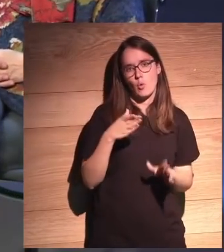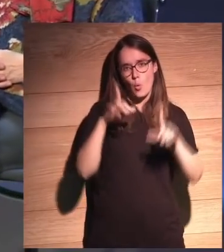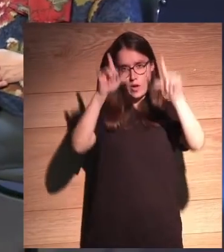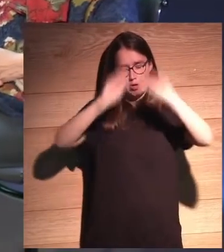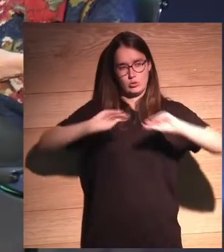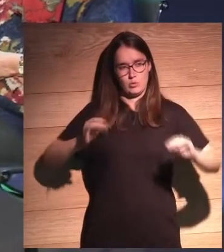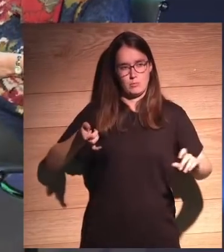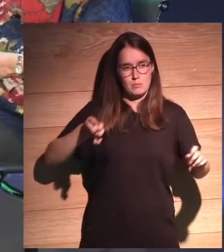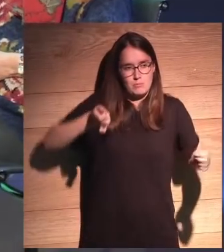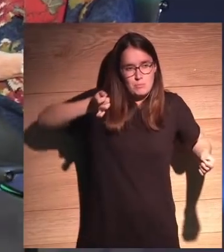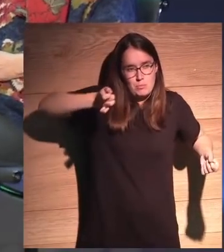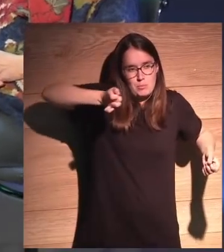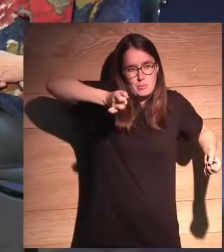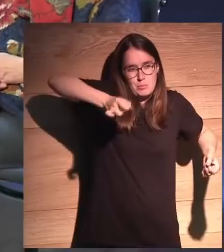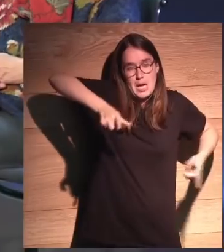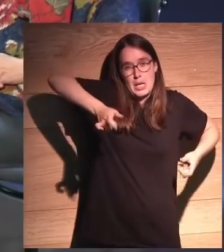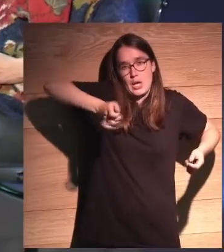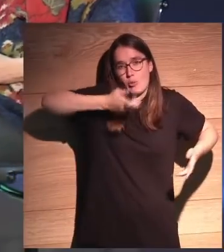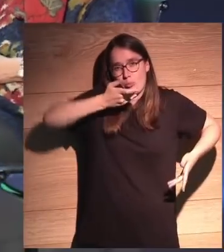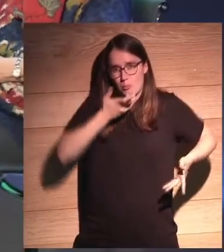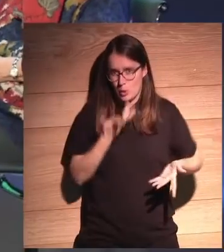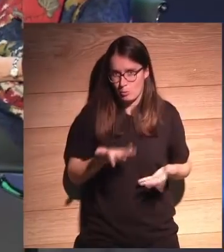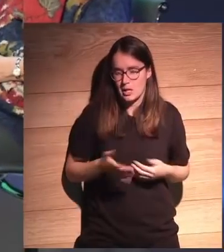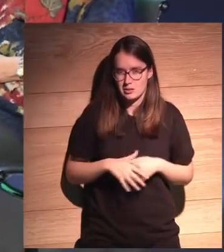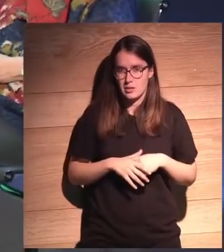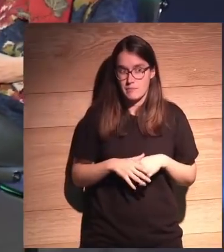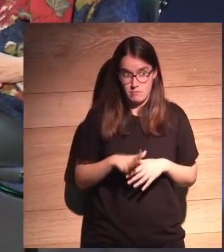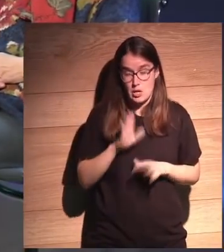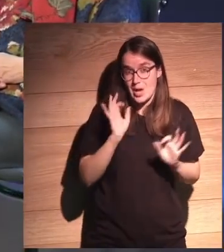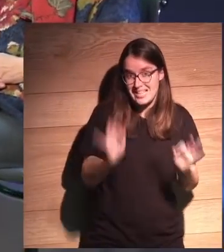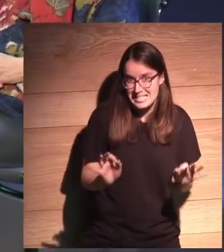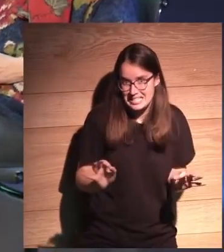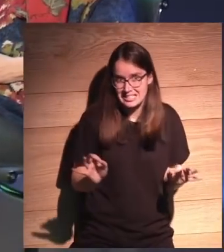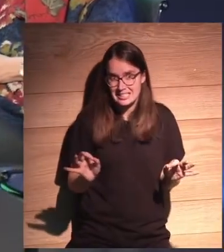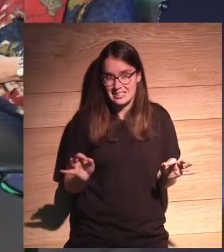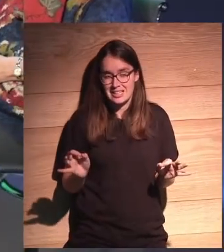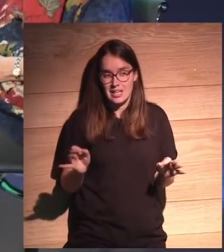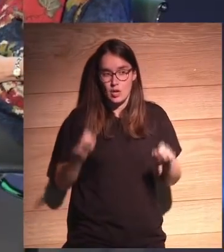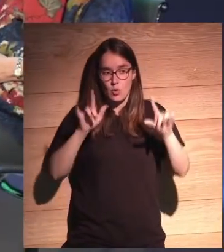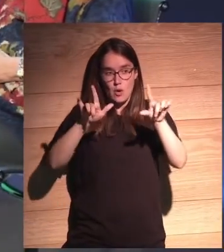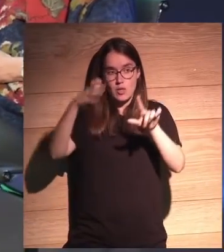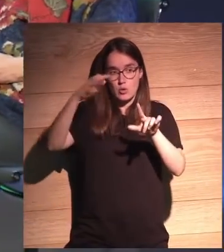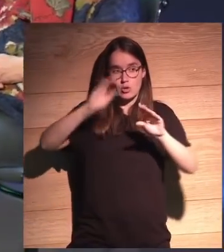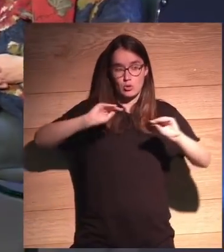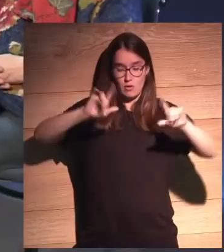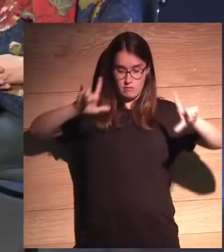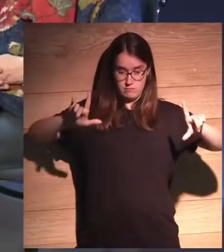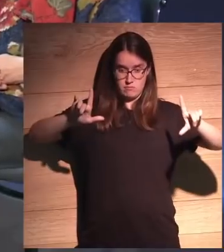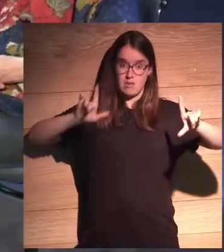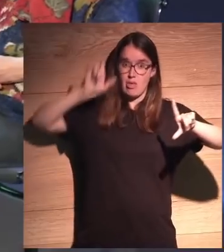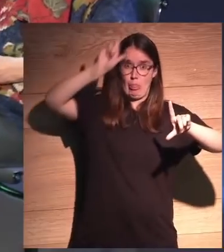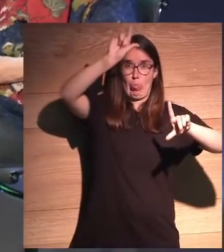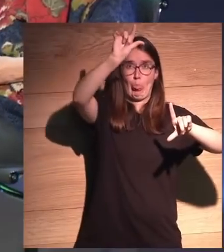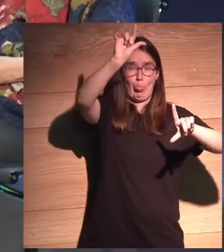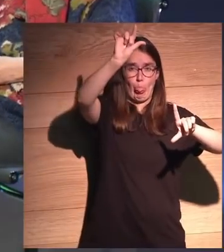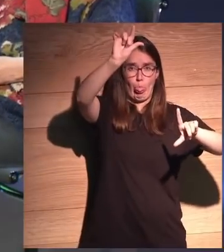O sea, parecía una caricatura del estereotipo, pero era la verdad. El único cuadro colgado suyo estaba allá arriba donde no se